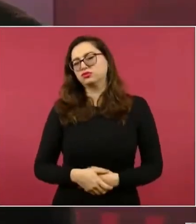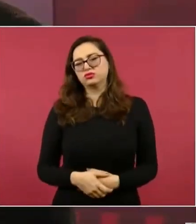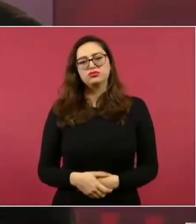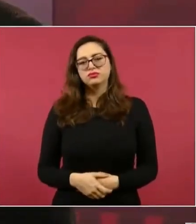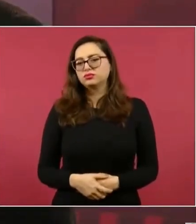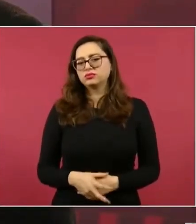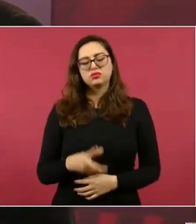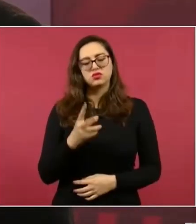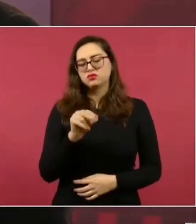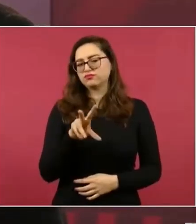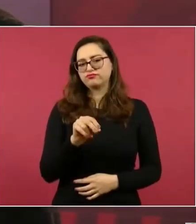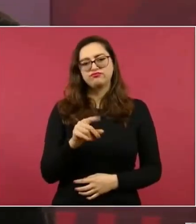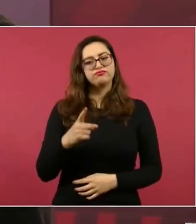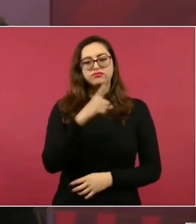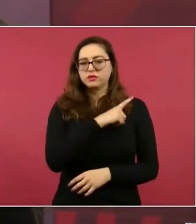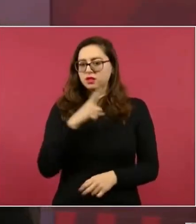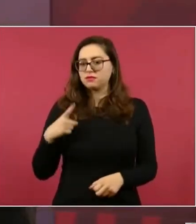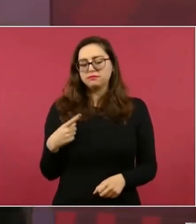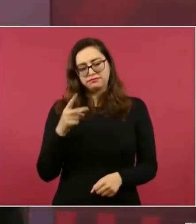boletos,